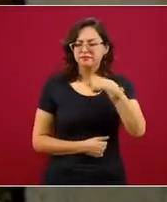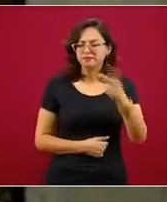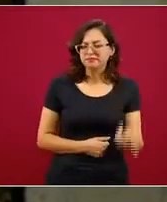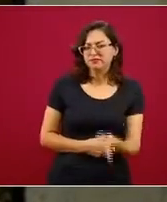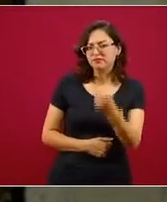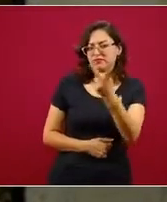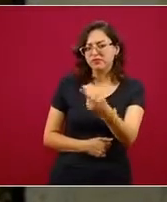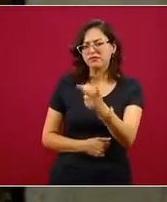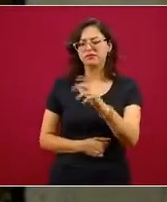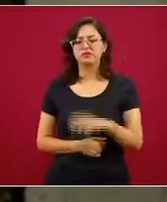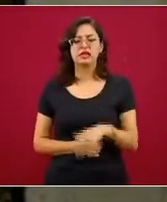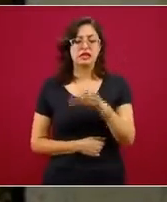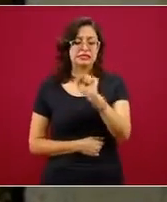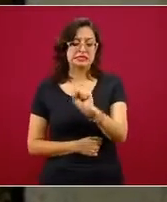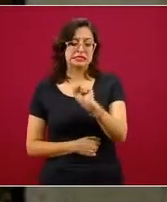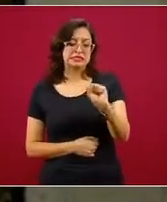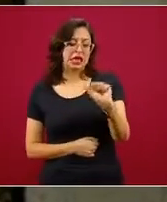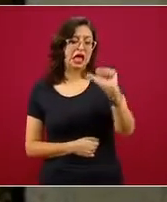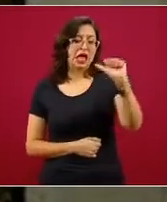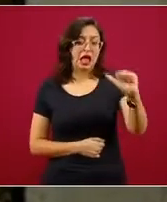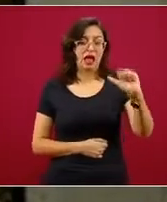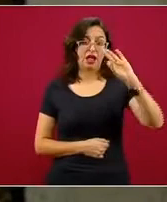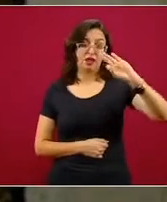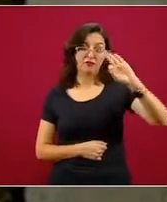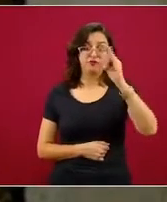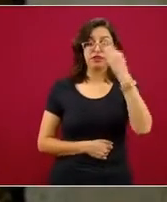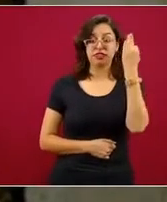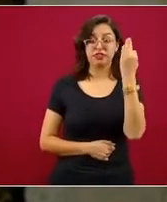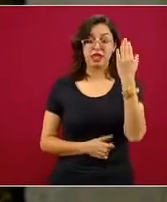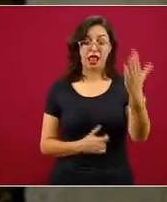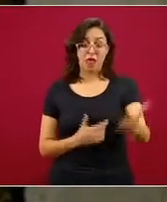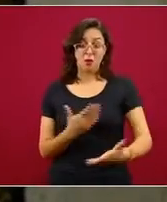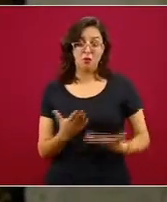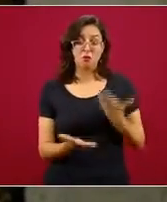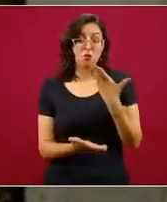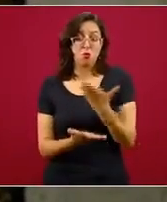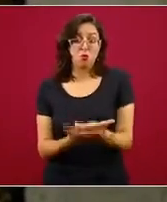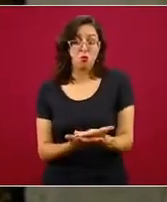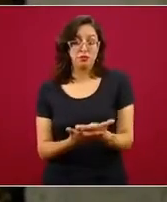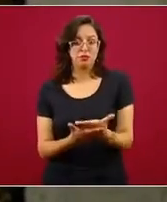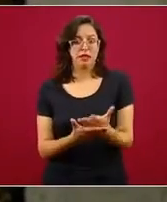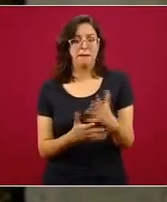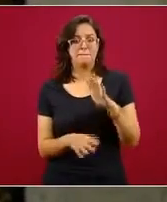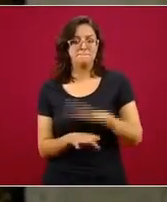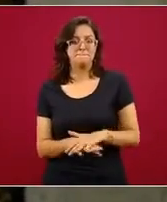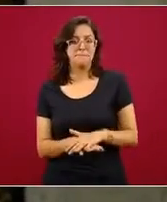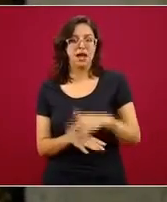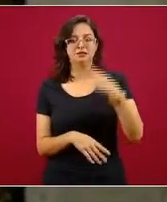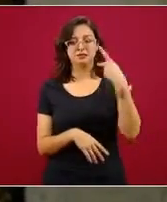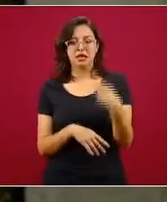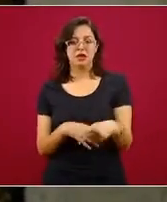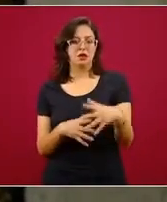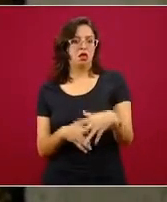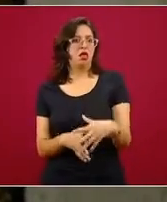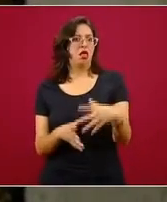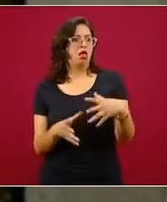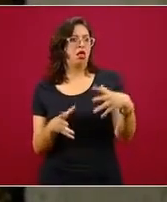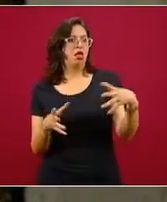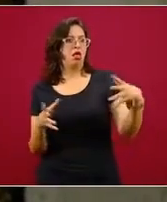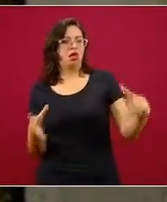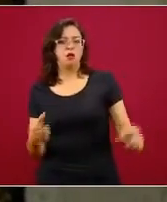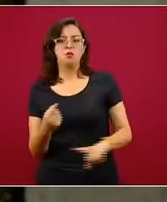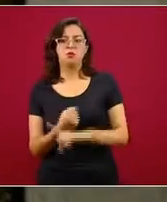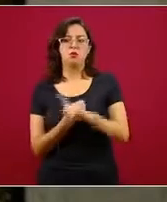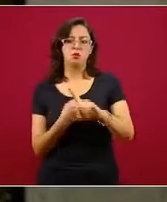de la Secretaría de Salud Federal para que este panorama no incremente los riesgos para la población y se desborde un